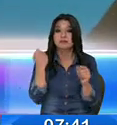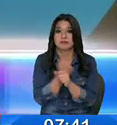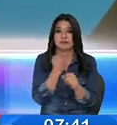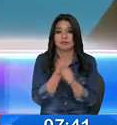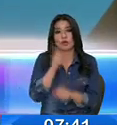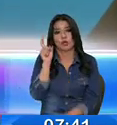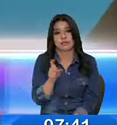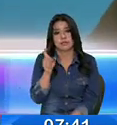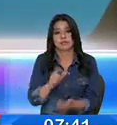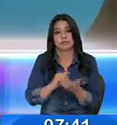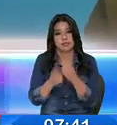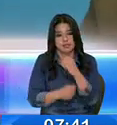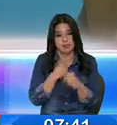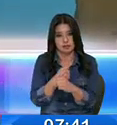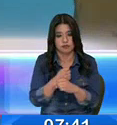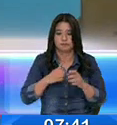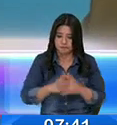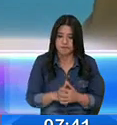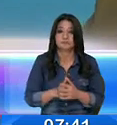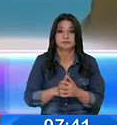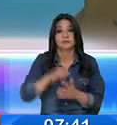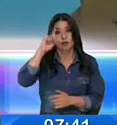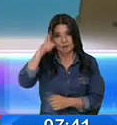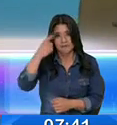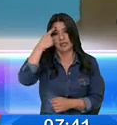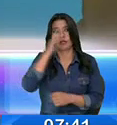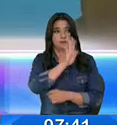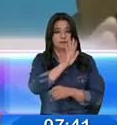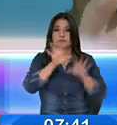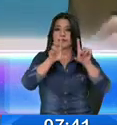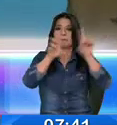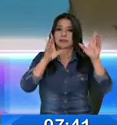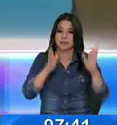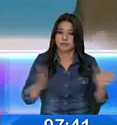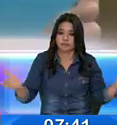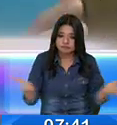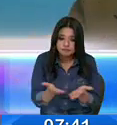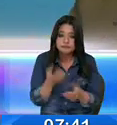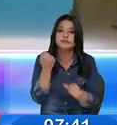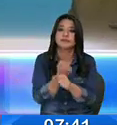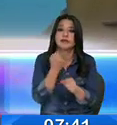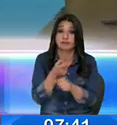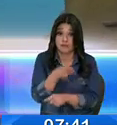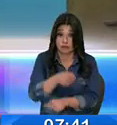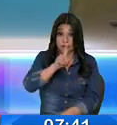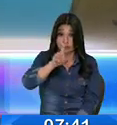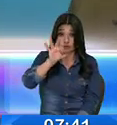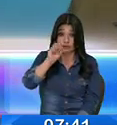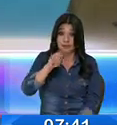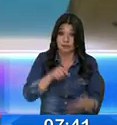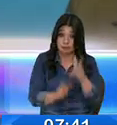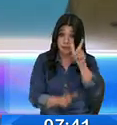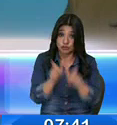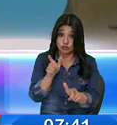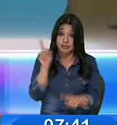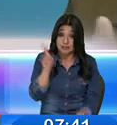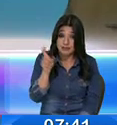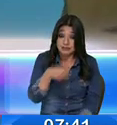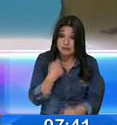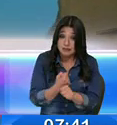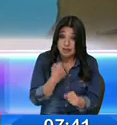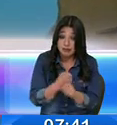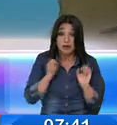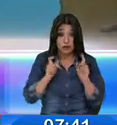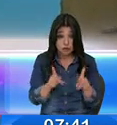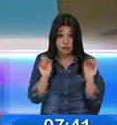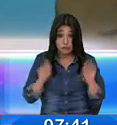necesitamos cada año a ver señor gobierno señores empresarios vamos a generar empleo para esa 190.000 necesidades